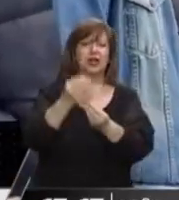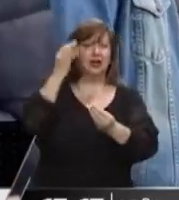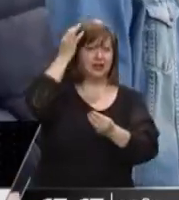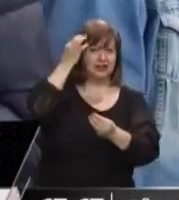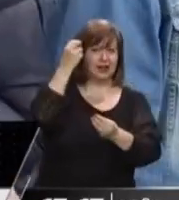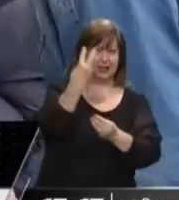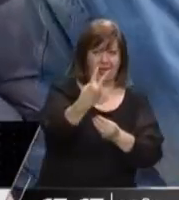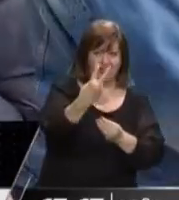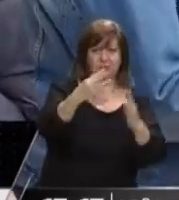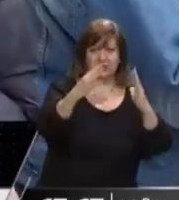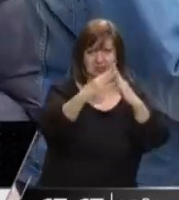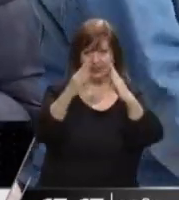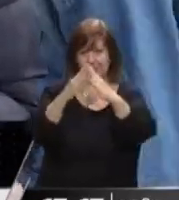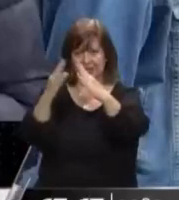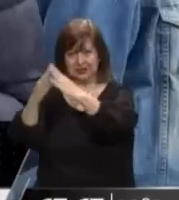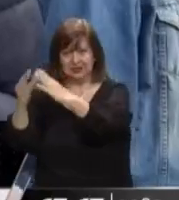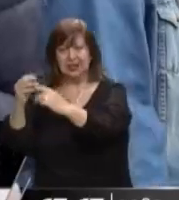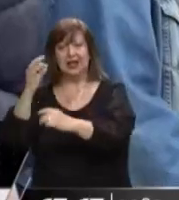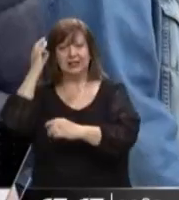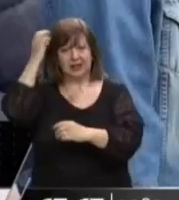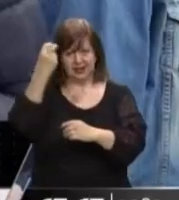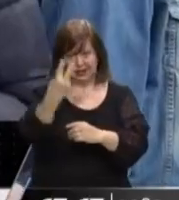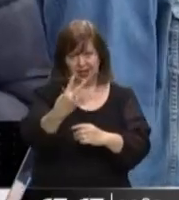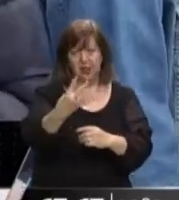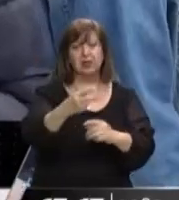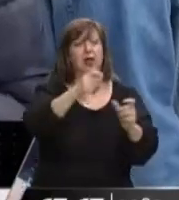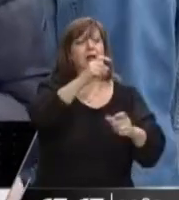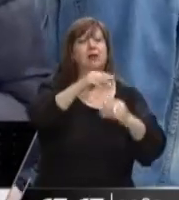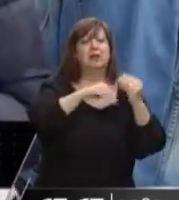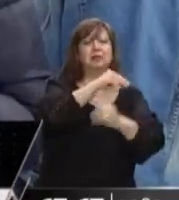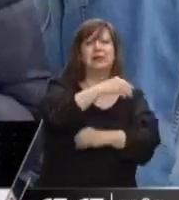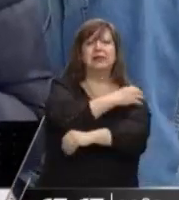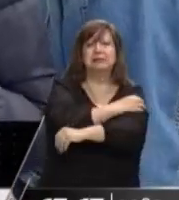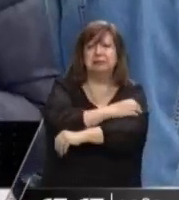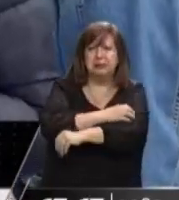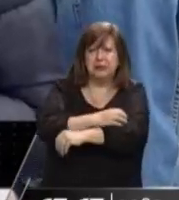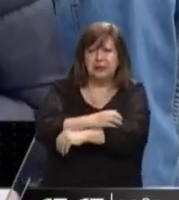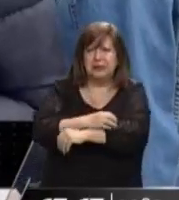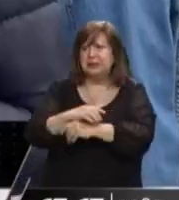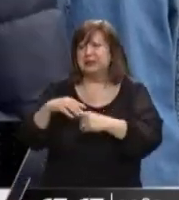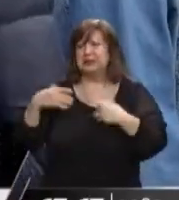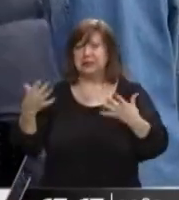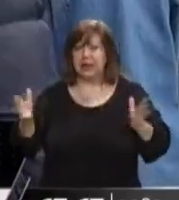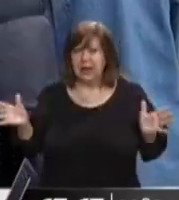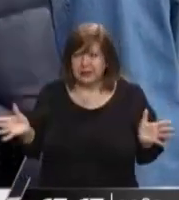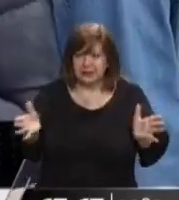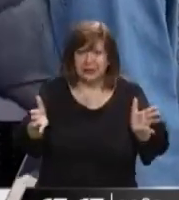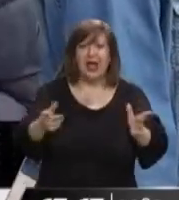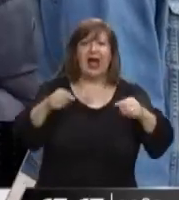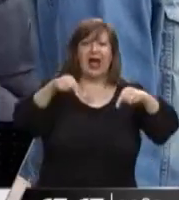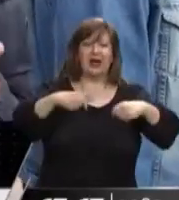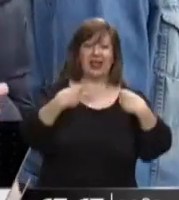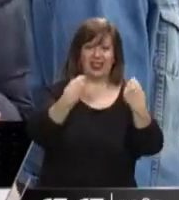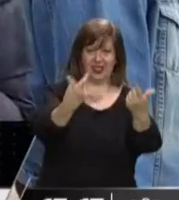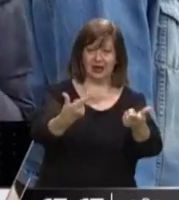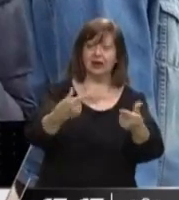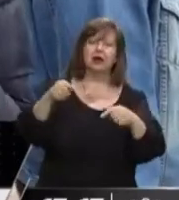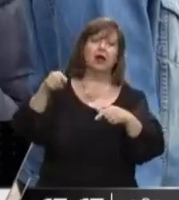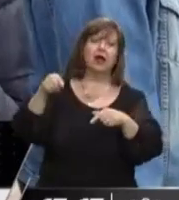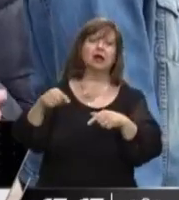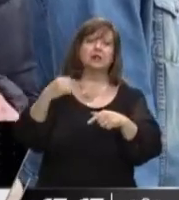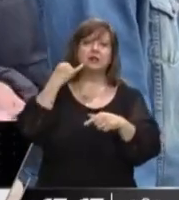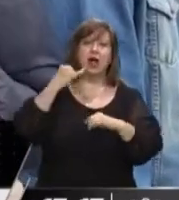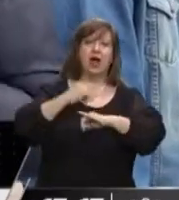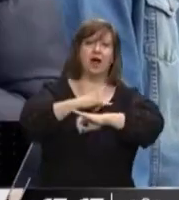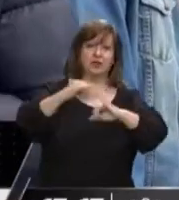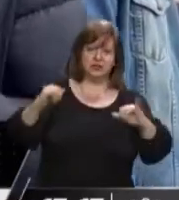casa mucho tiempo y sobre todo en zonas muy vulnerables como asentamientos y villas, así que finalmente tiene su vivienda. Pero se hizo un anuncio